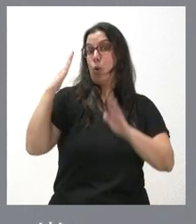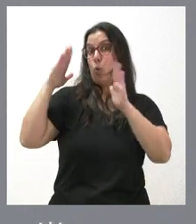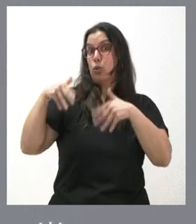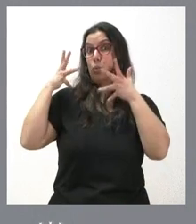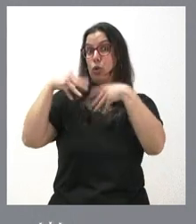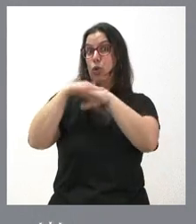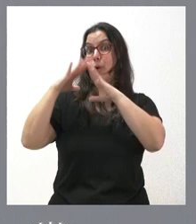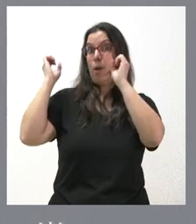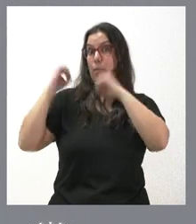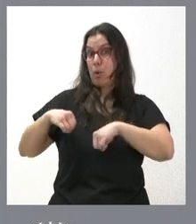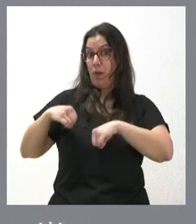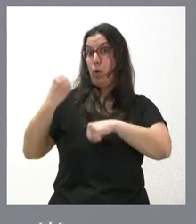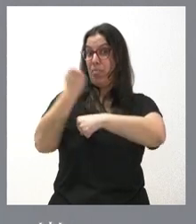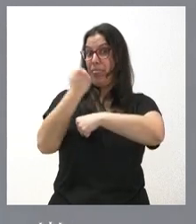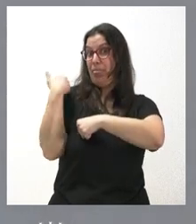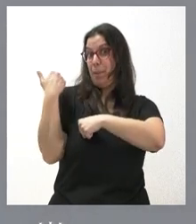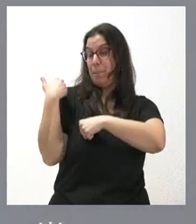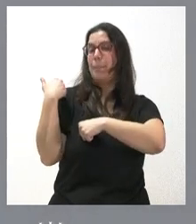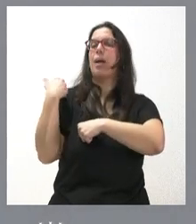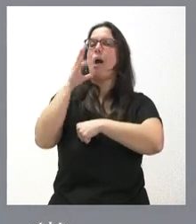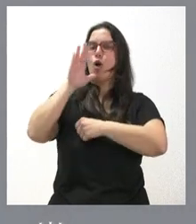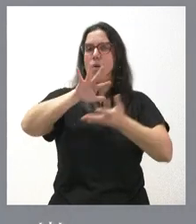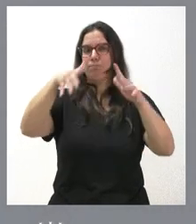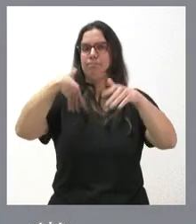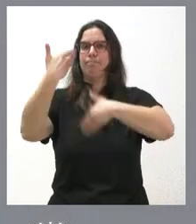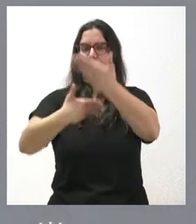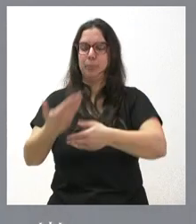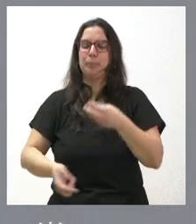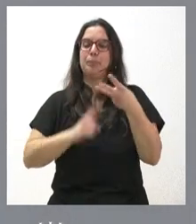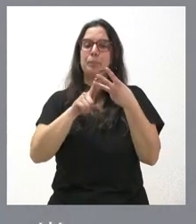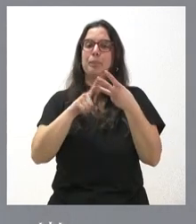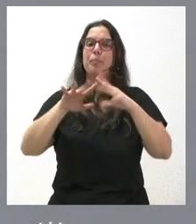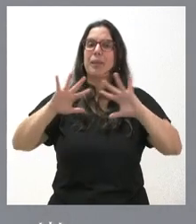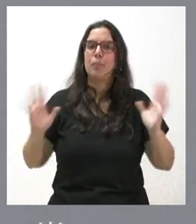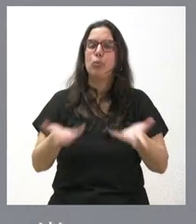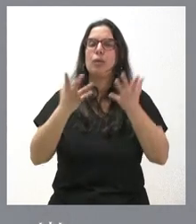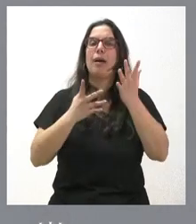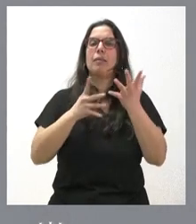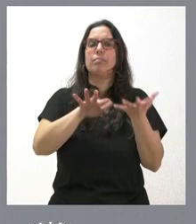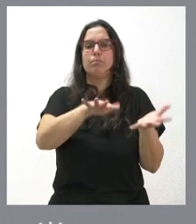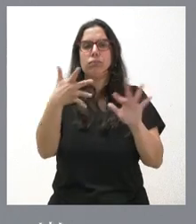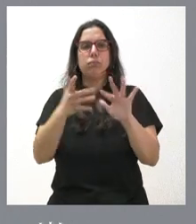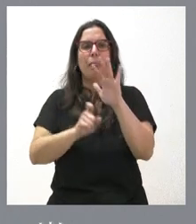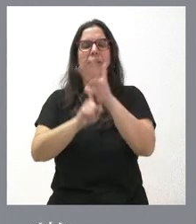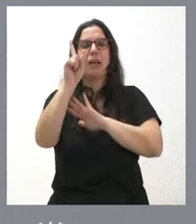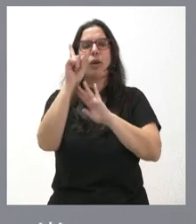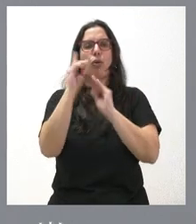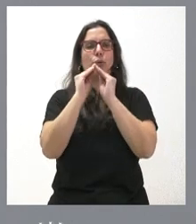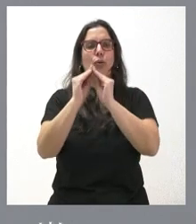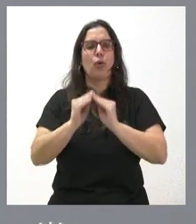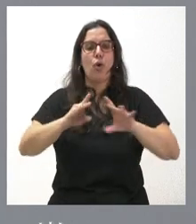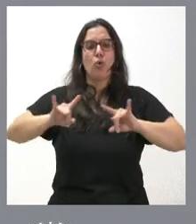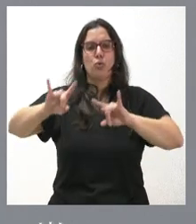Castilla de León en diciembre del año pasado En tercer lugar impulsaremos el desarrollo de los suelos